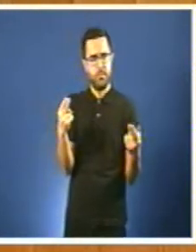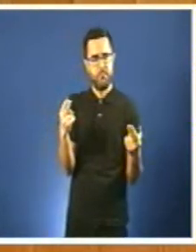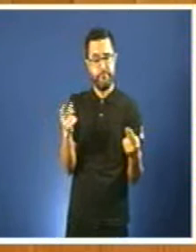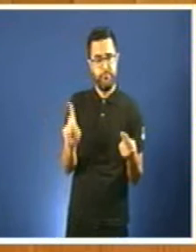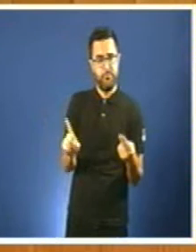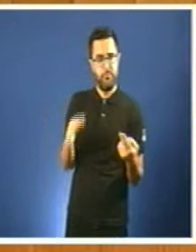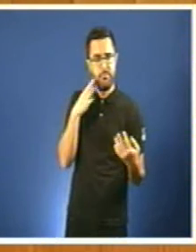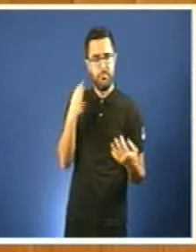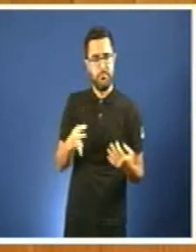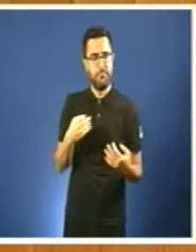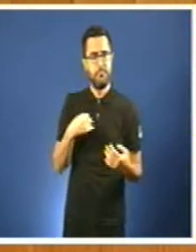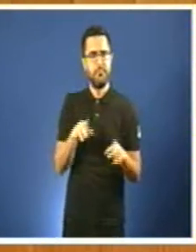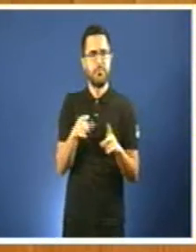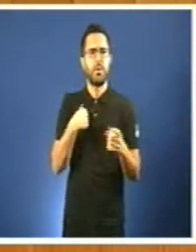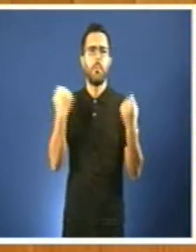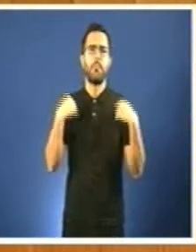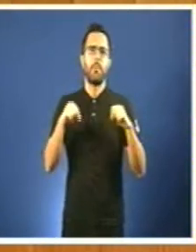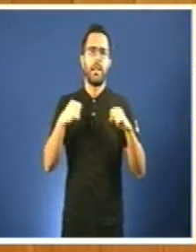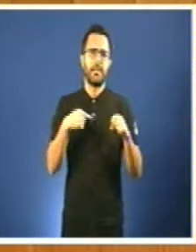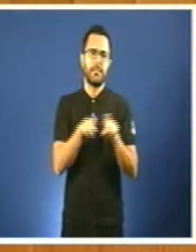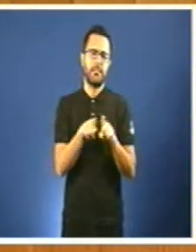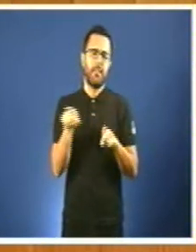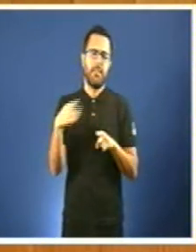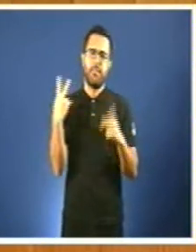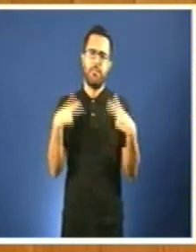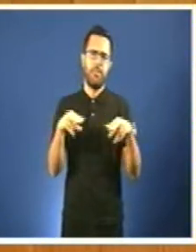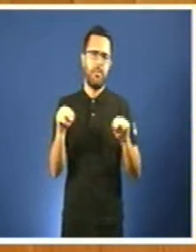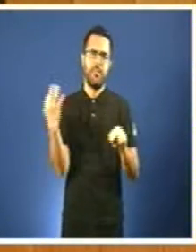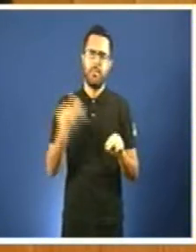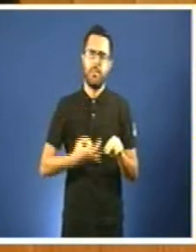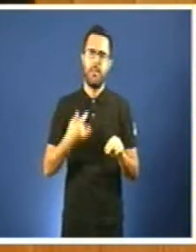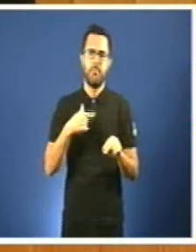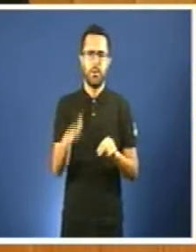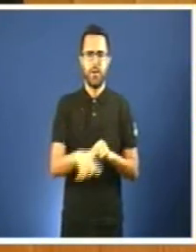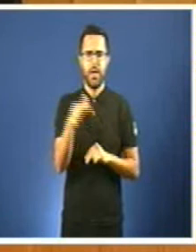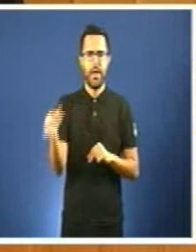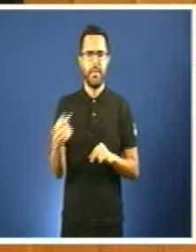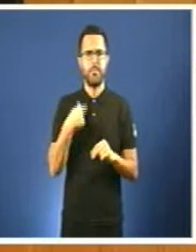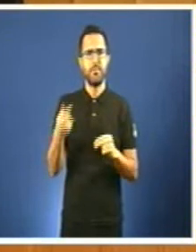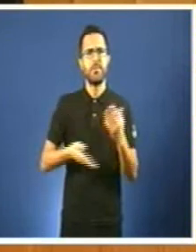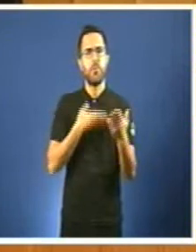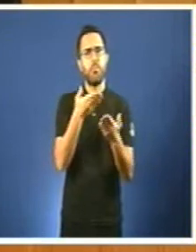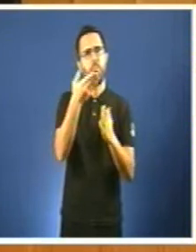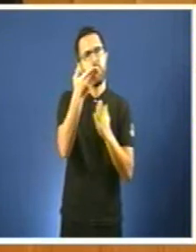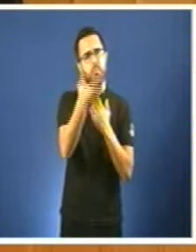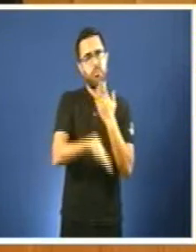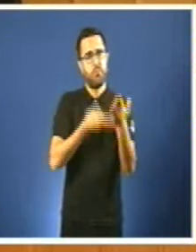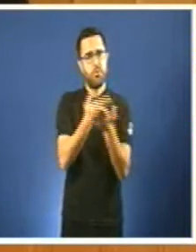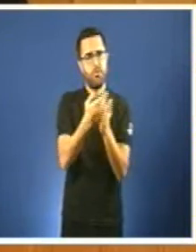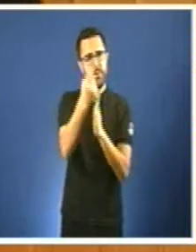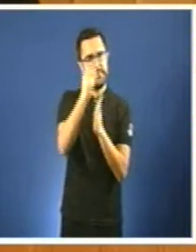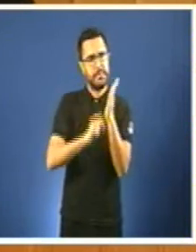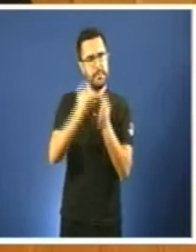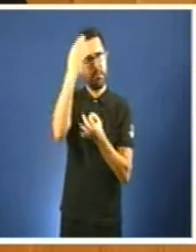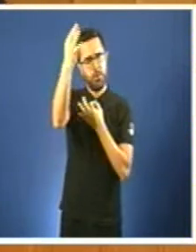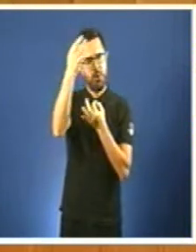con prácticas como esas é coas que hai que acabar. Pero, ademais, hai propostas concretas que permitirían unha